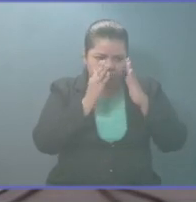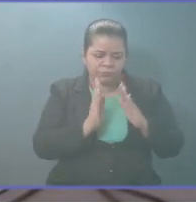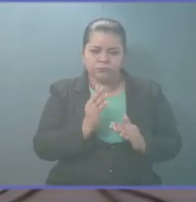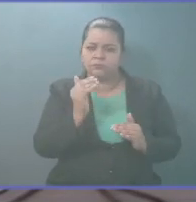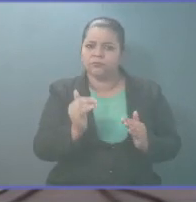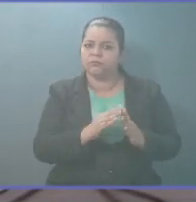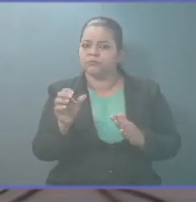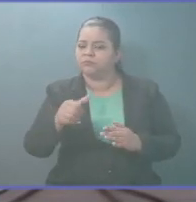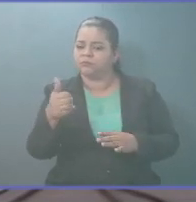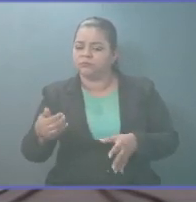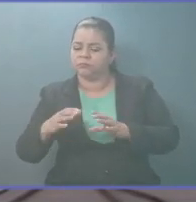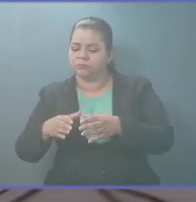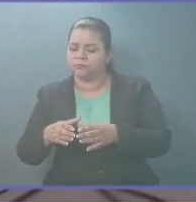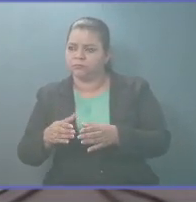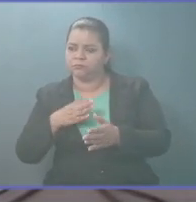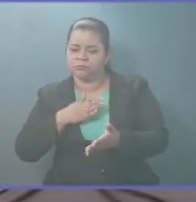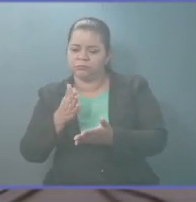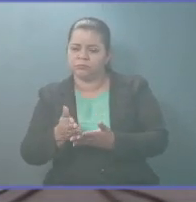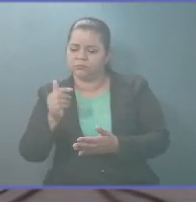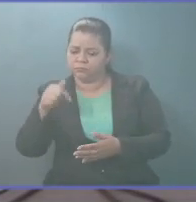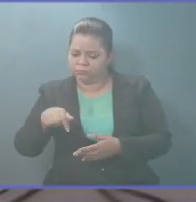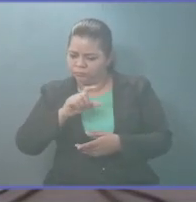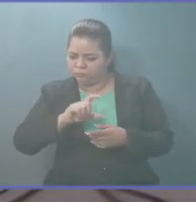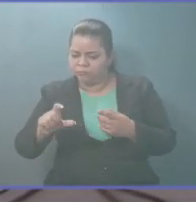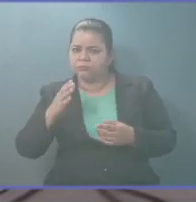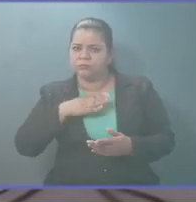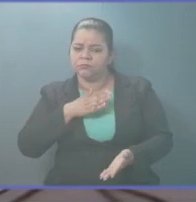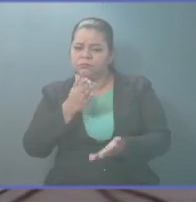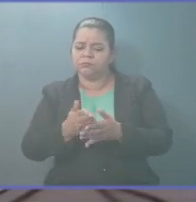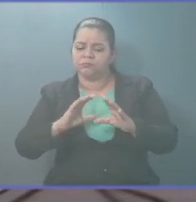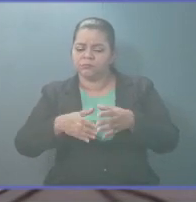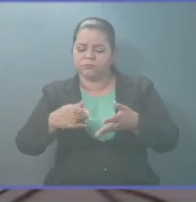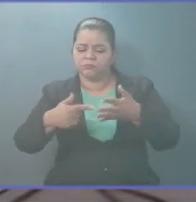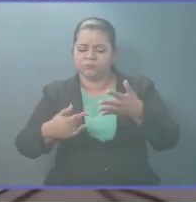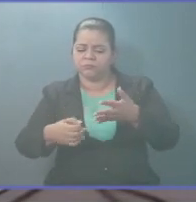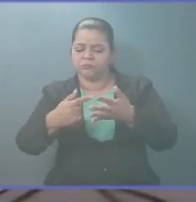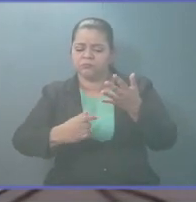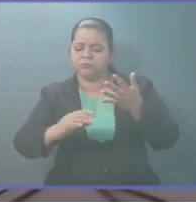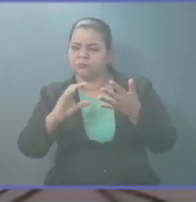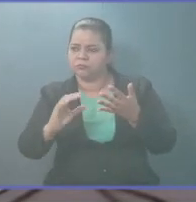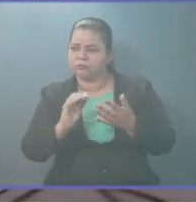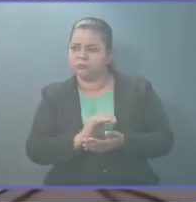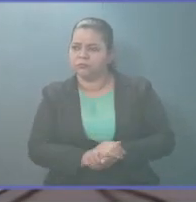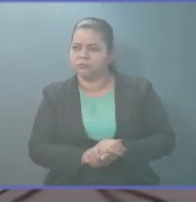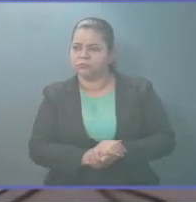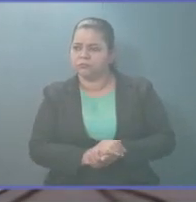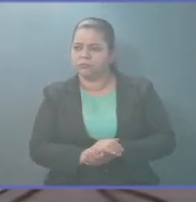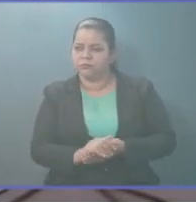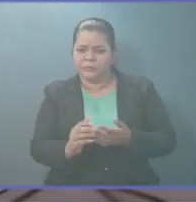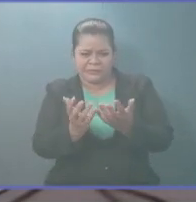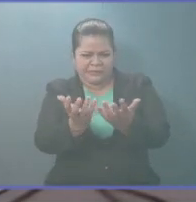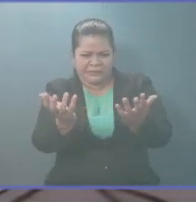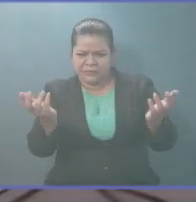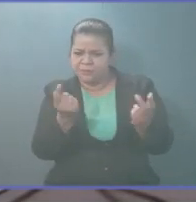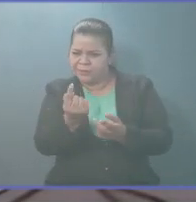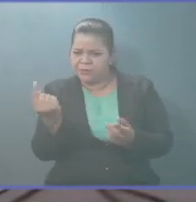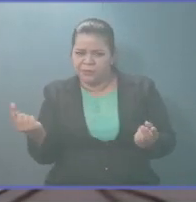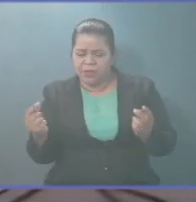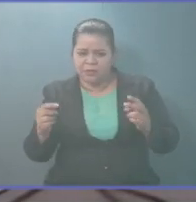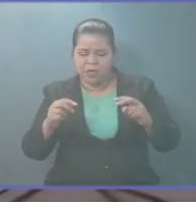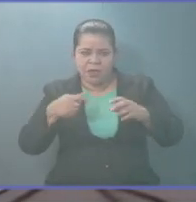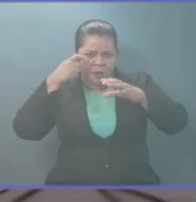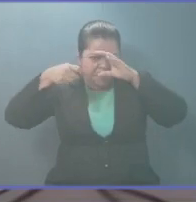públicas. O sea que sí está correcto. Está correcta la